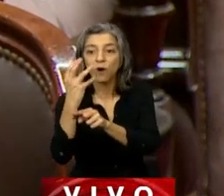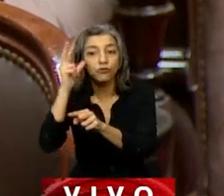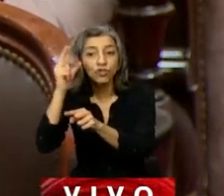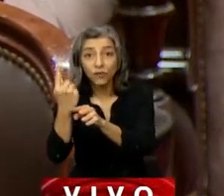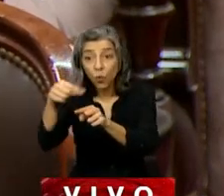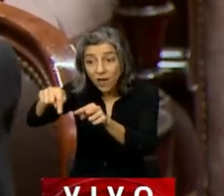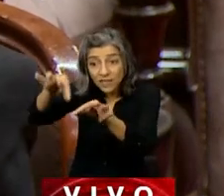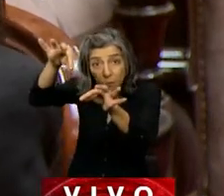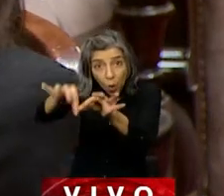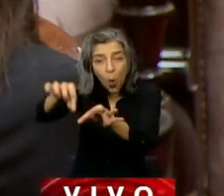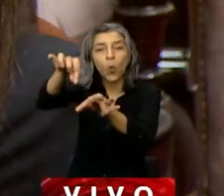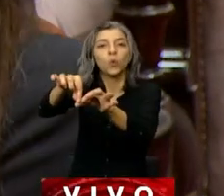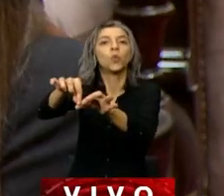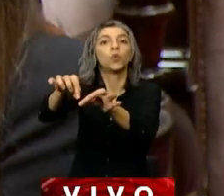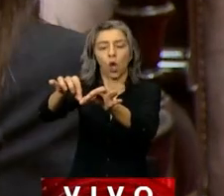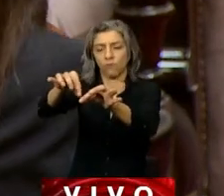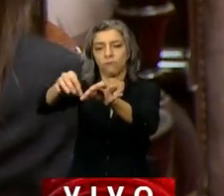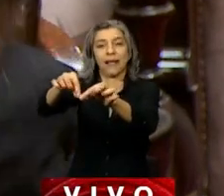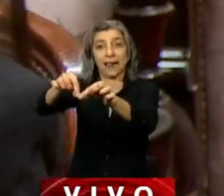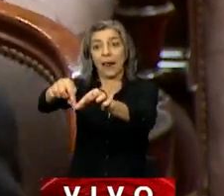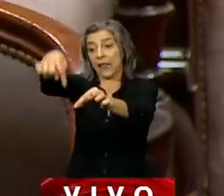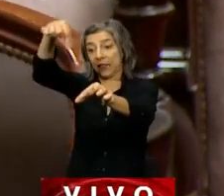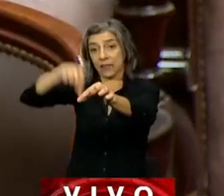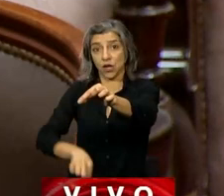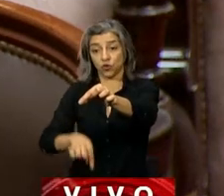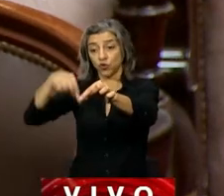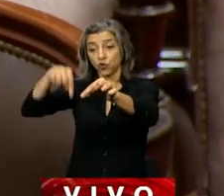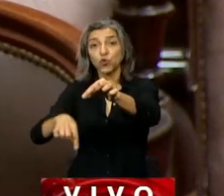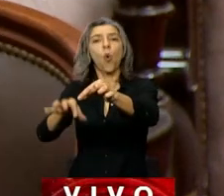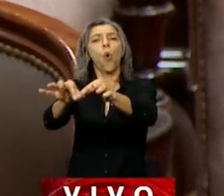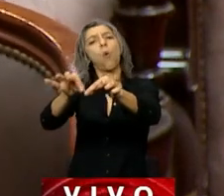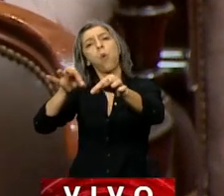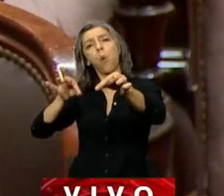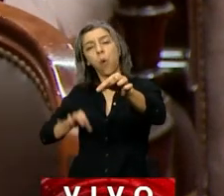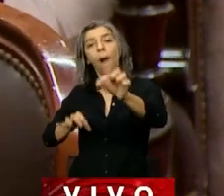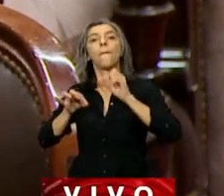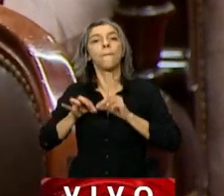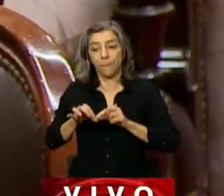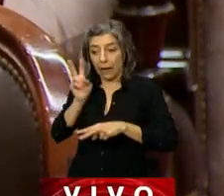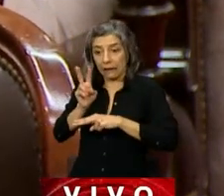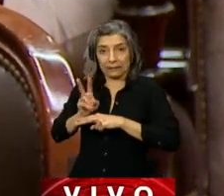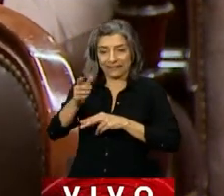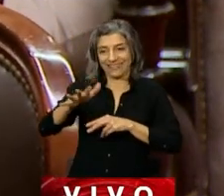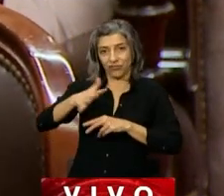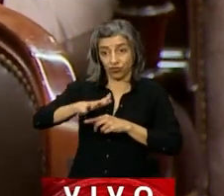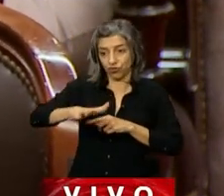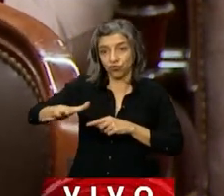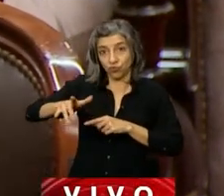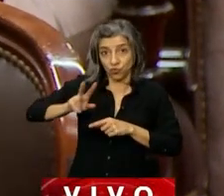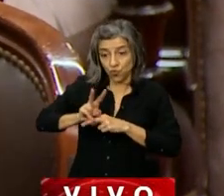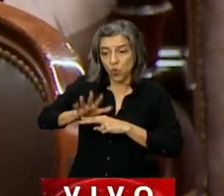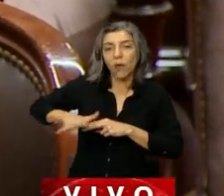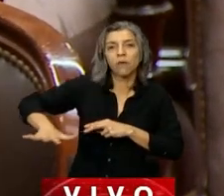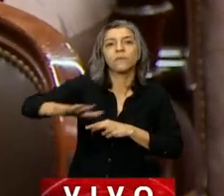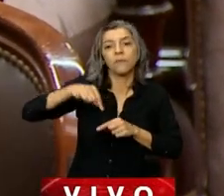RA481. En cambio, al sur de este punto, que es donde se extiende por un 40% el área marina protegida, la norma que